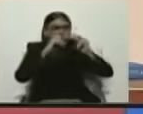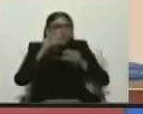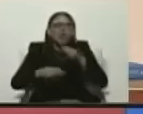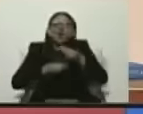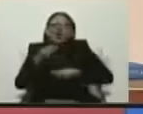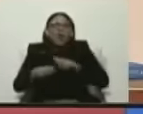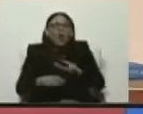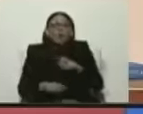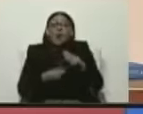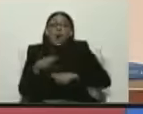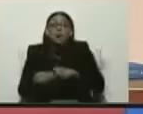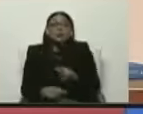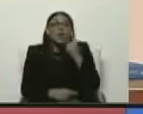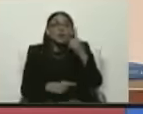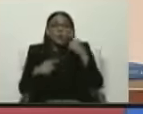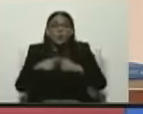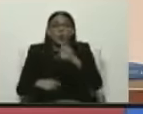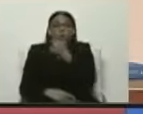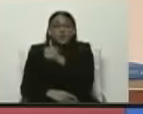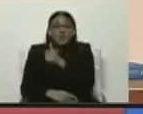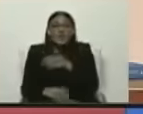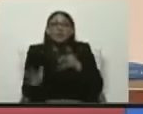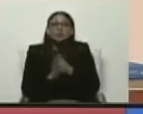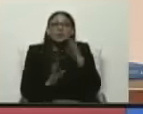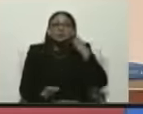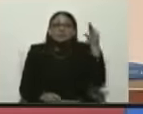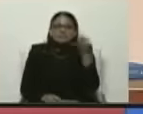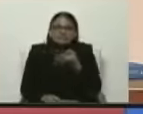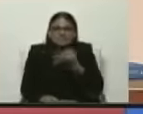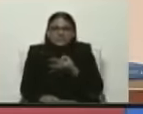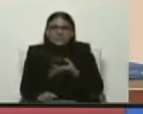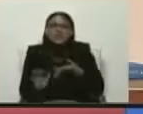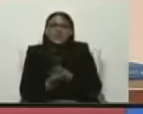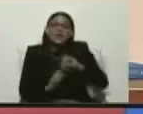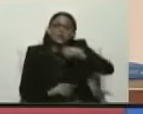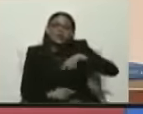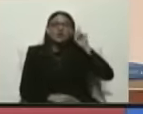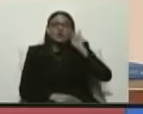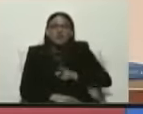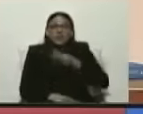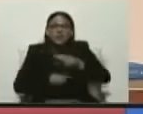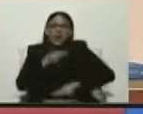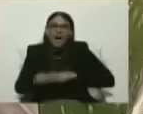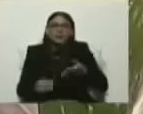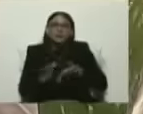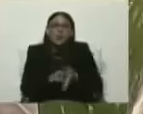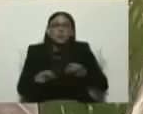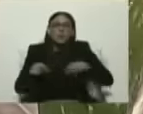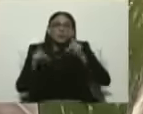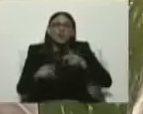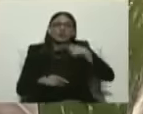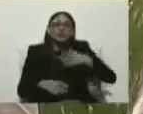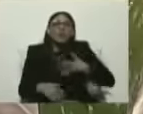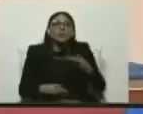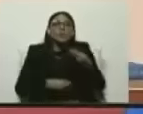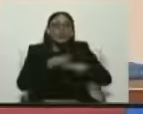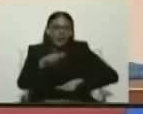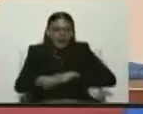el 1-10, de la veracidad que debe tener, de la posibilidad de ser auditado